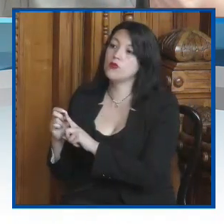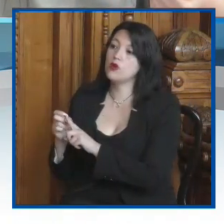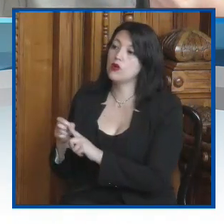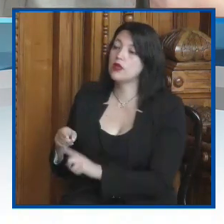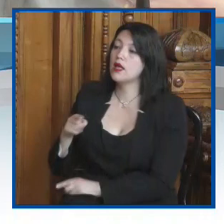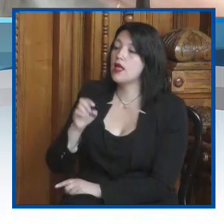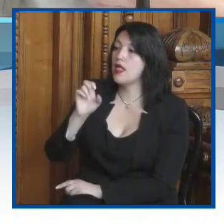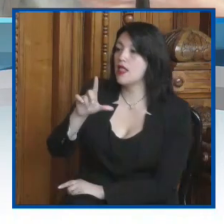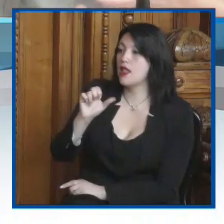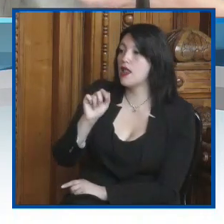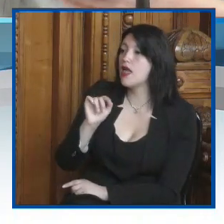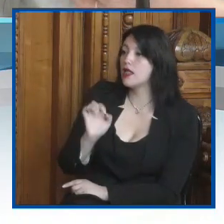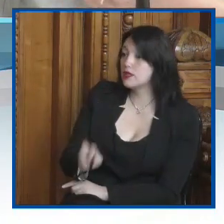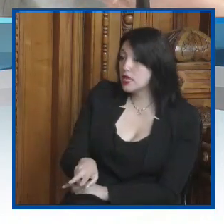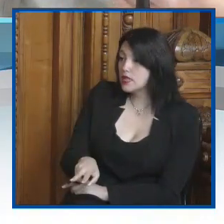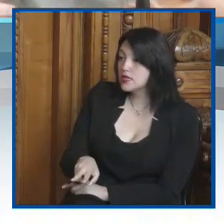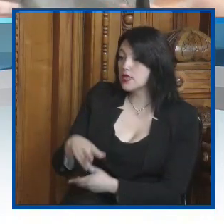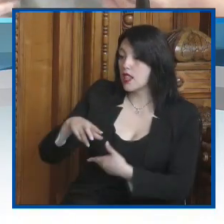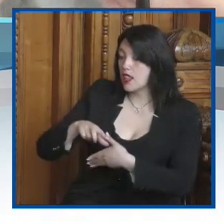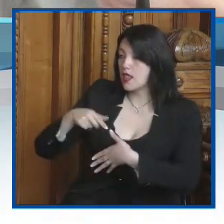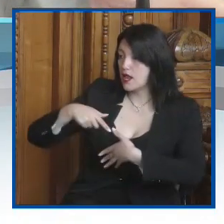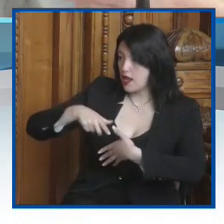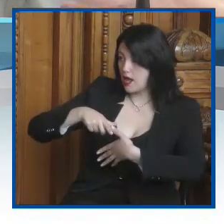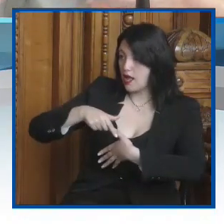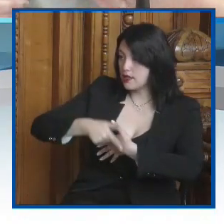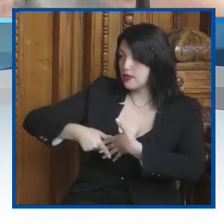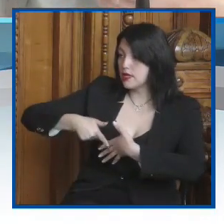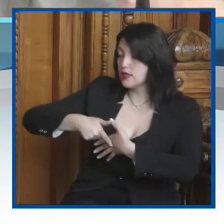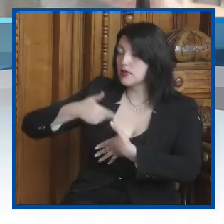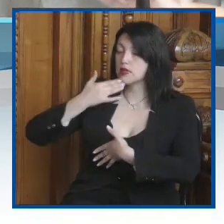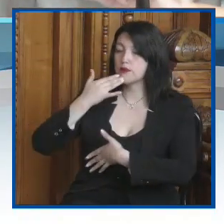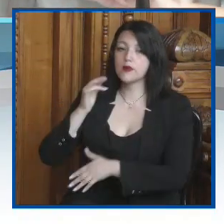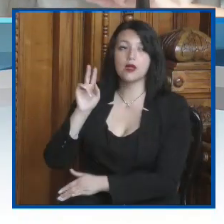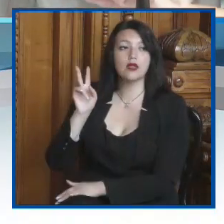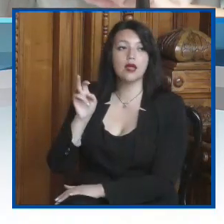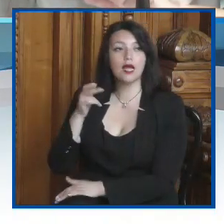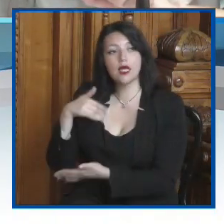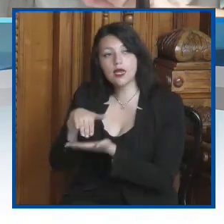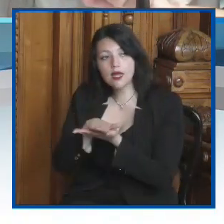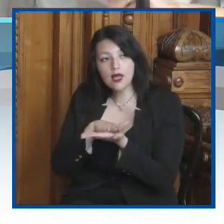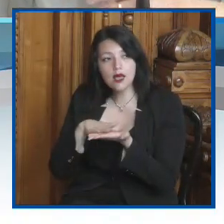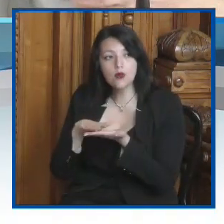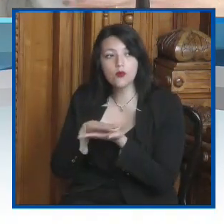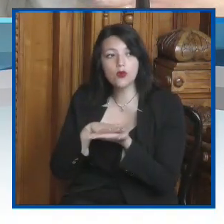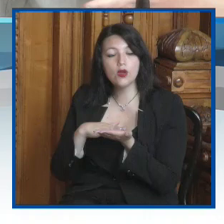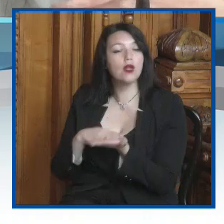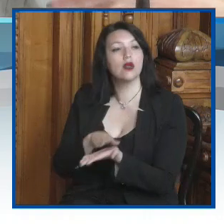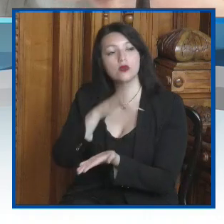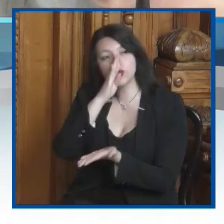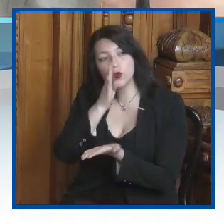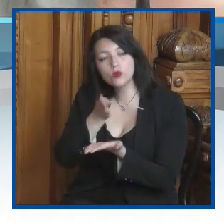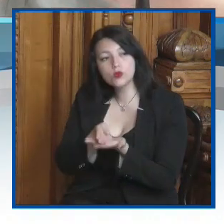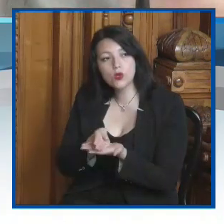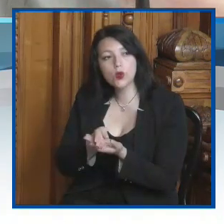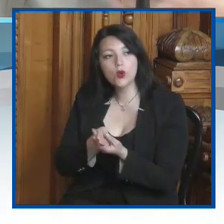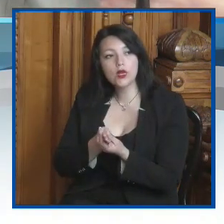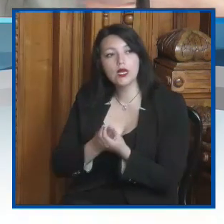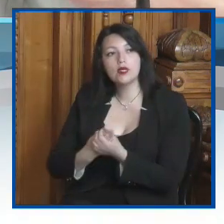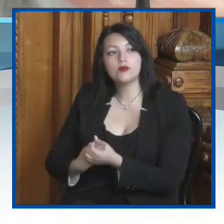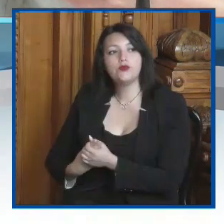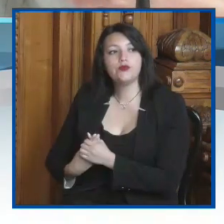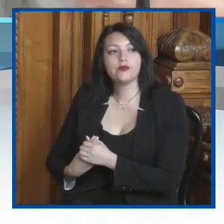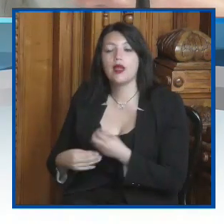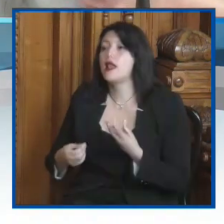latín, utilizar estrategias como ejemplos y demás en las resoluciones, evitar el uso de gerundio,